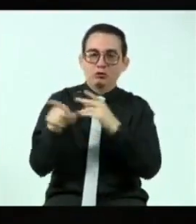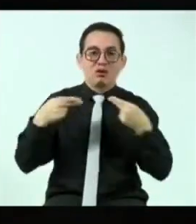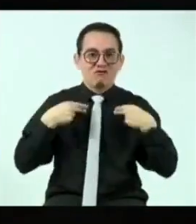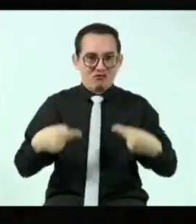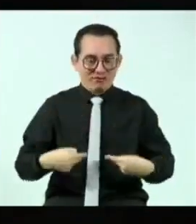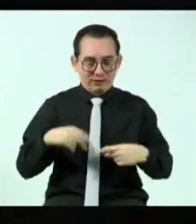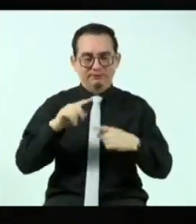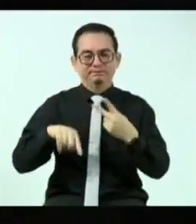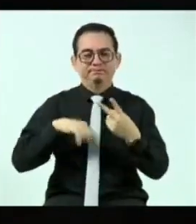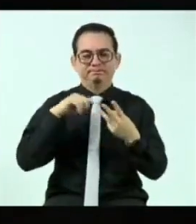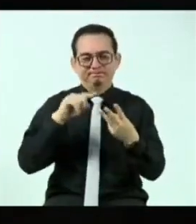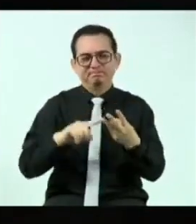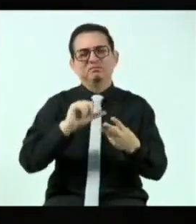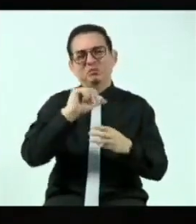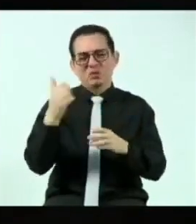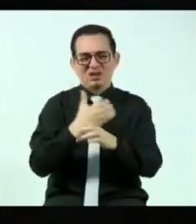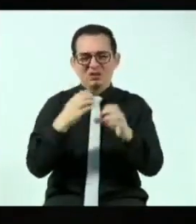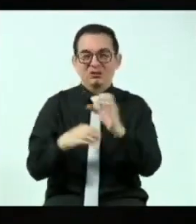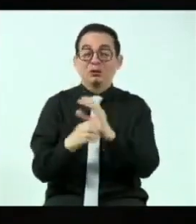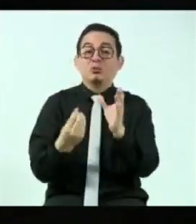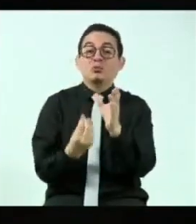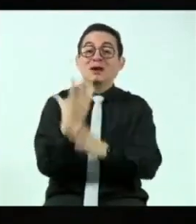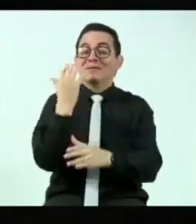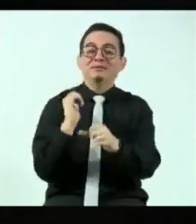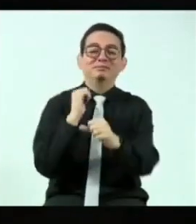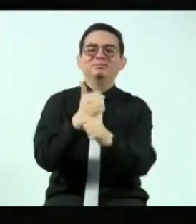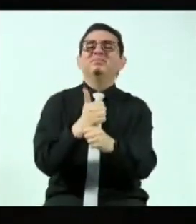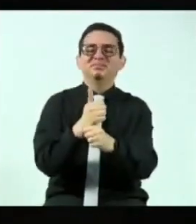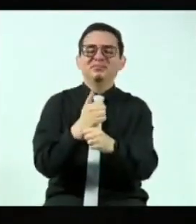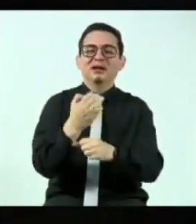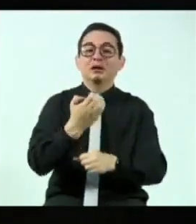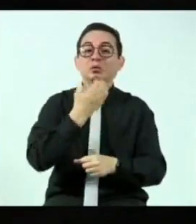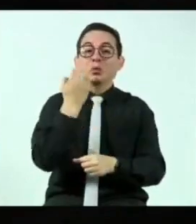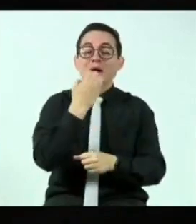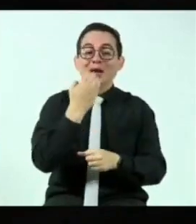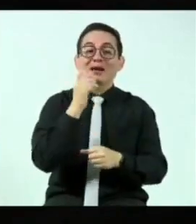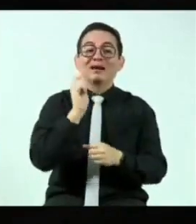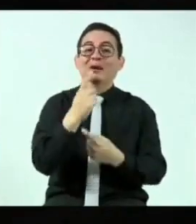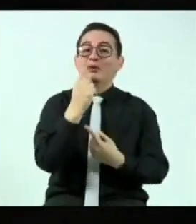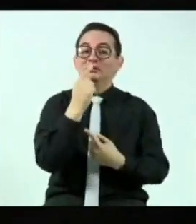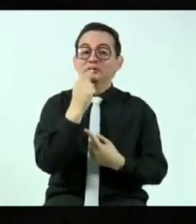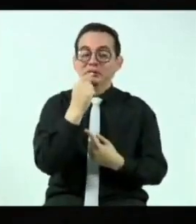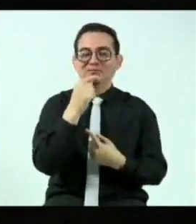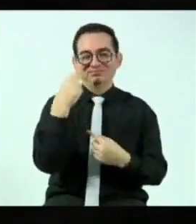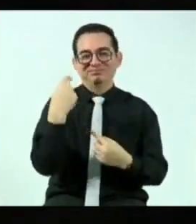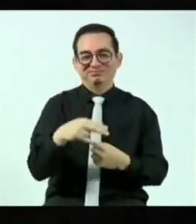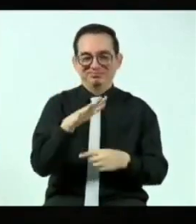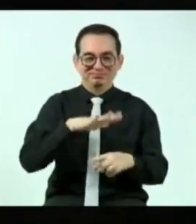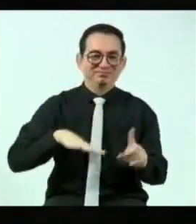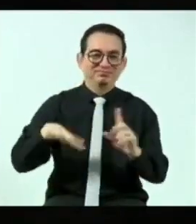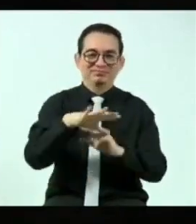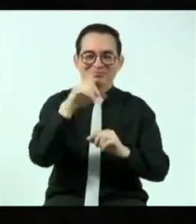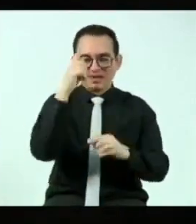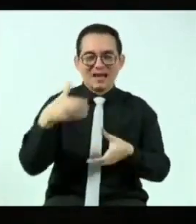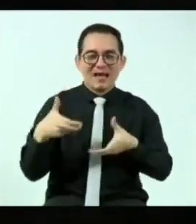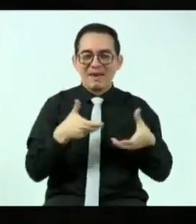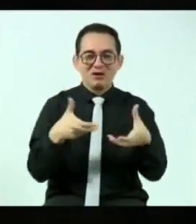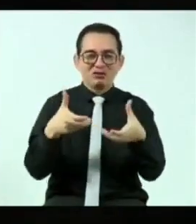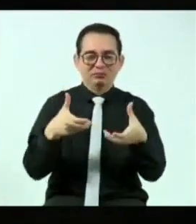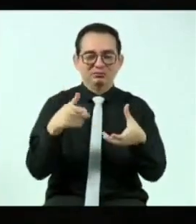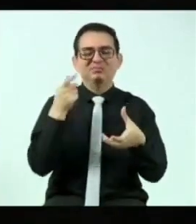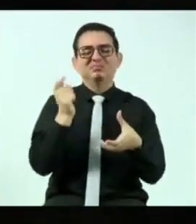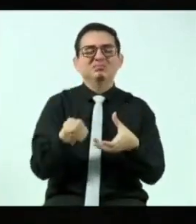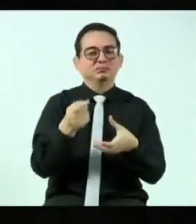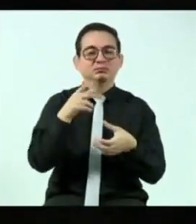a ello vamos a crear la nueva Policía Estatal de caminos que no tendrá la Facultad de